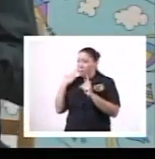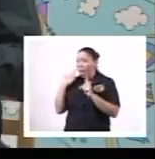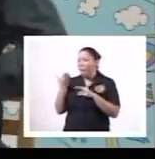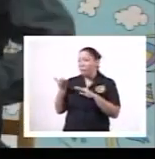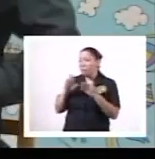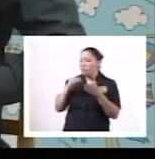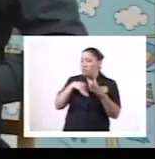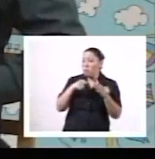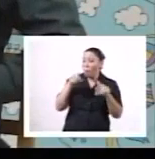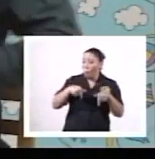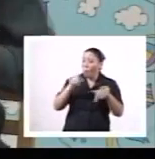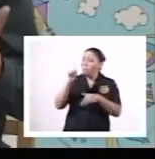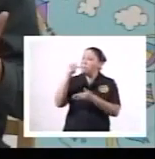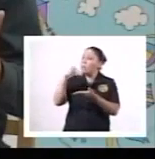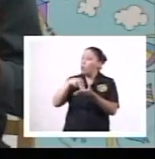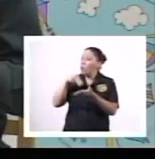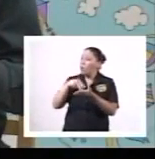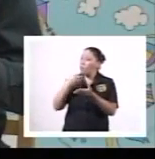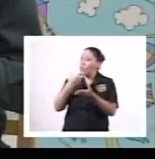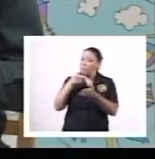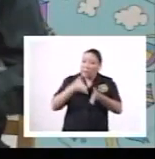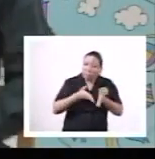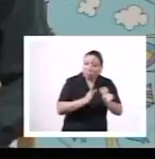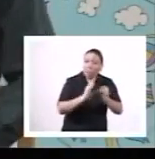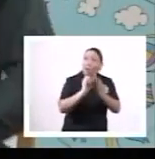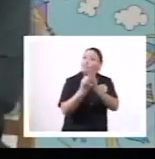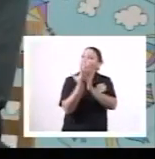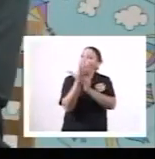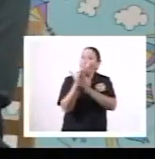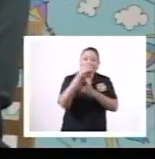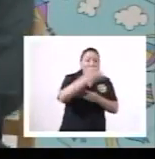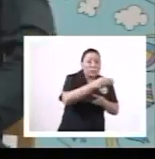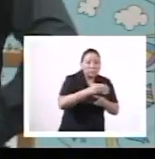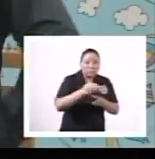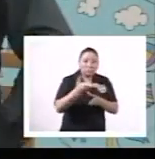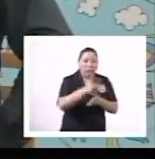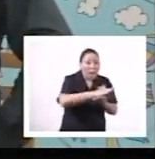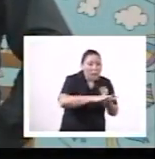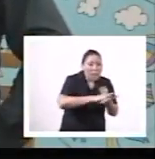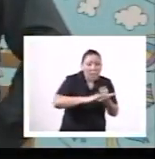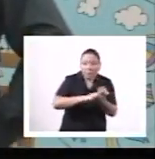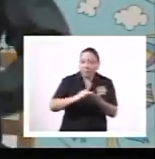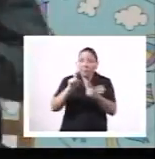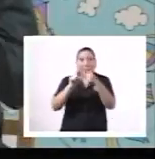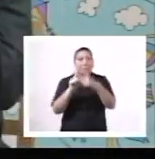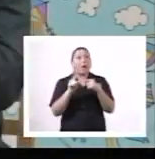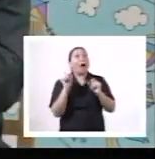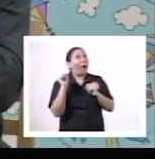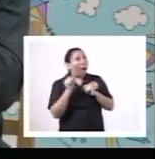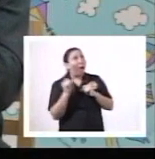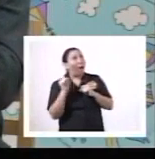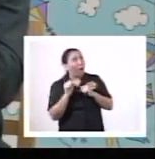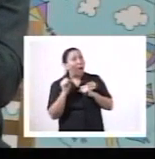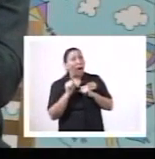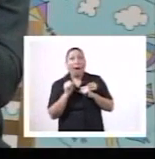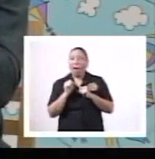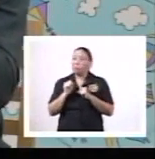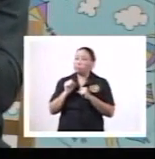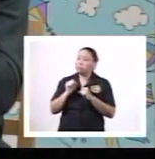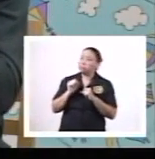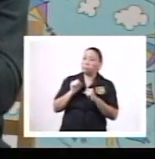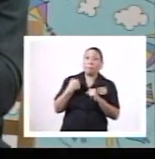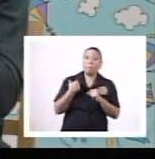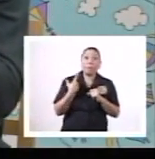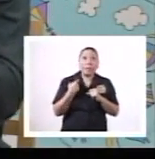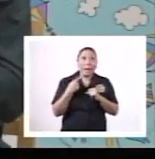mi papá, a mis abuelitos, a mis hijos. Y ella solo se quedaba sorprendida. En las tardes, en